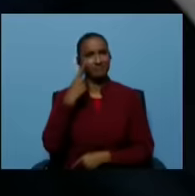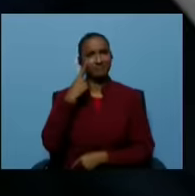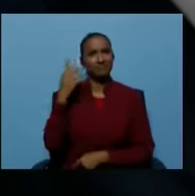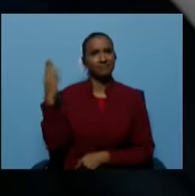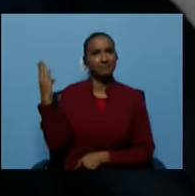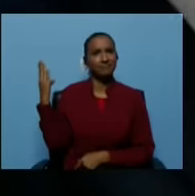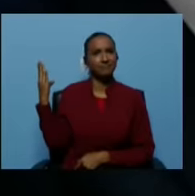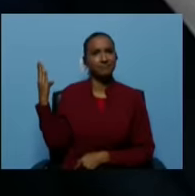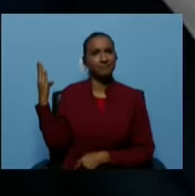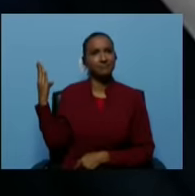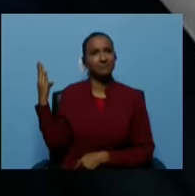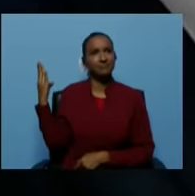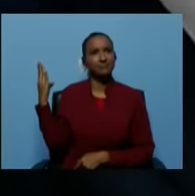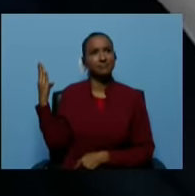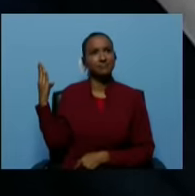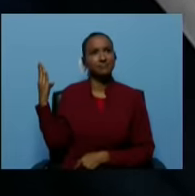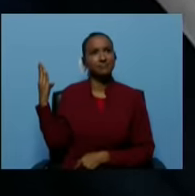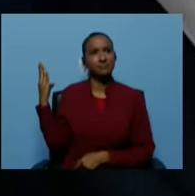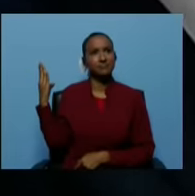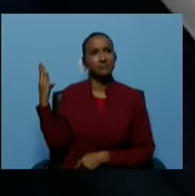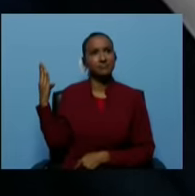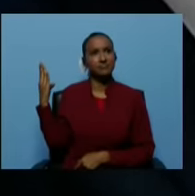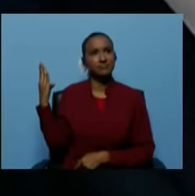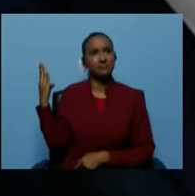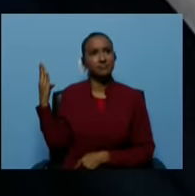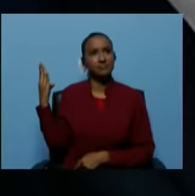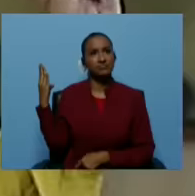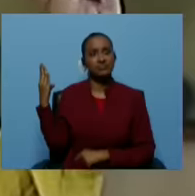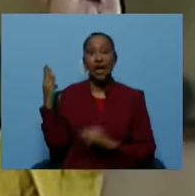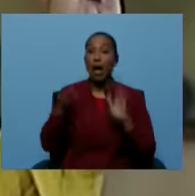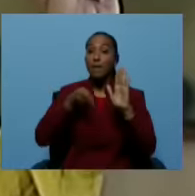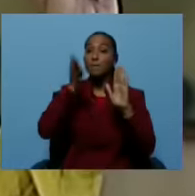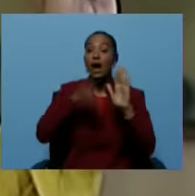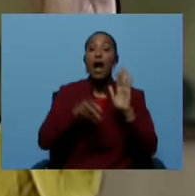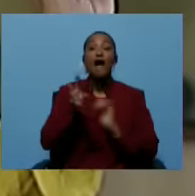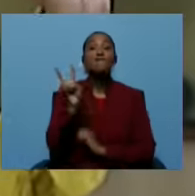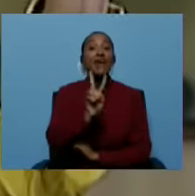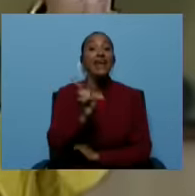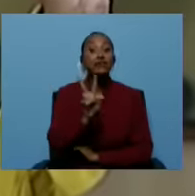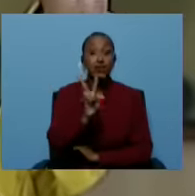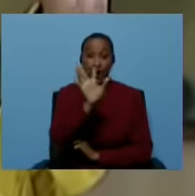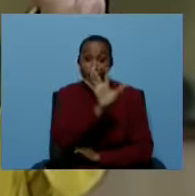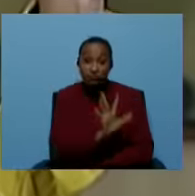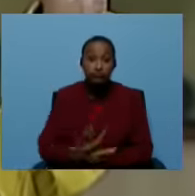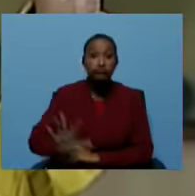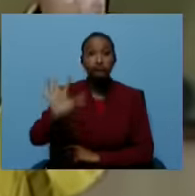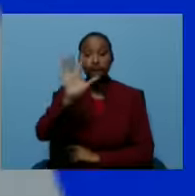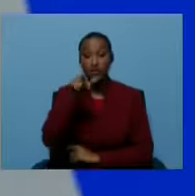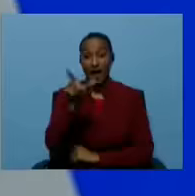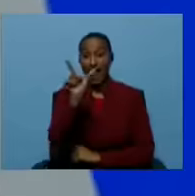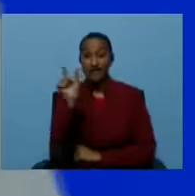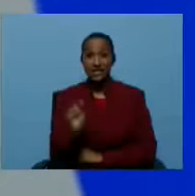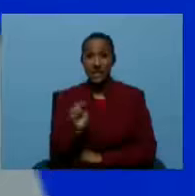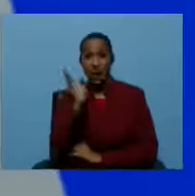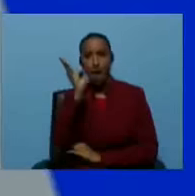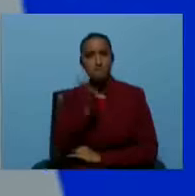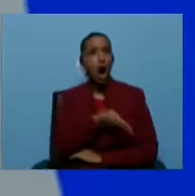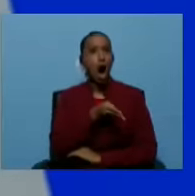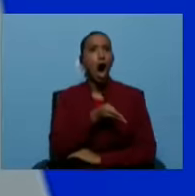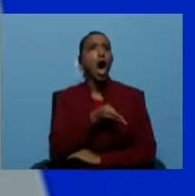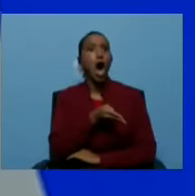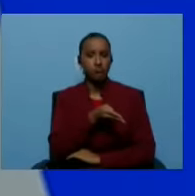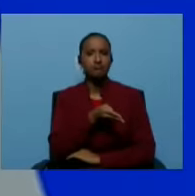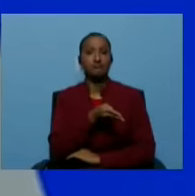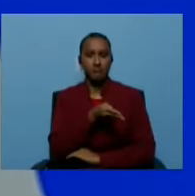sencillamente mutilan al Esequibo, que es de Venezuela, porque forma parte de los acuerdos del